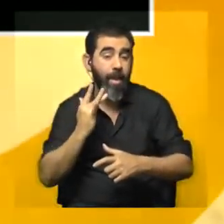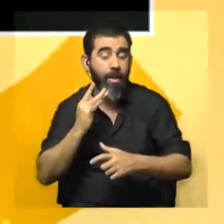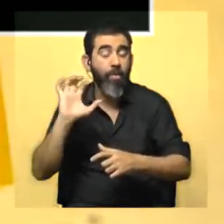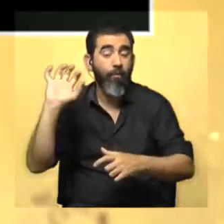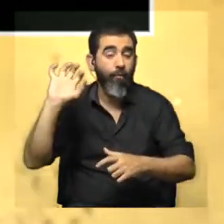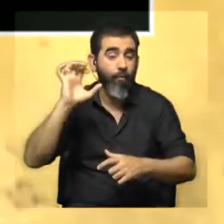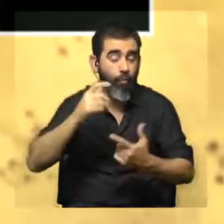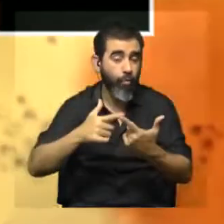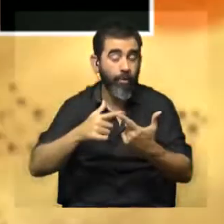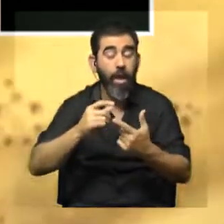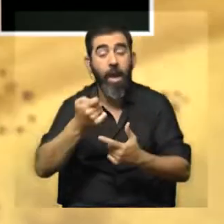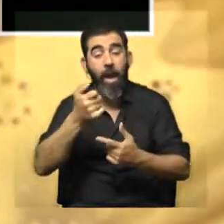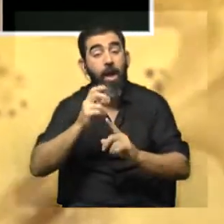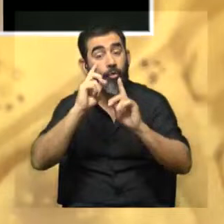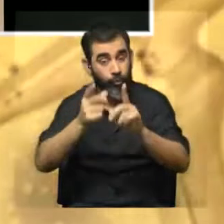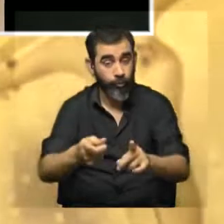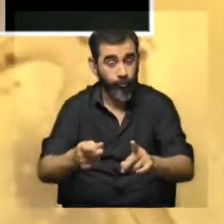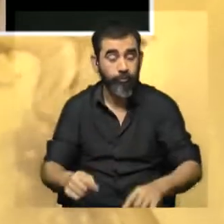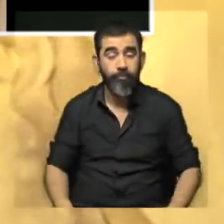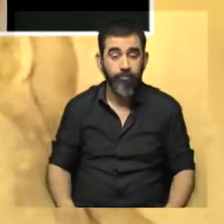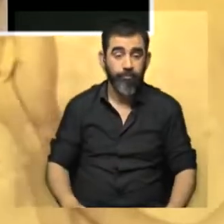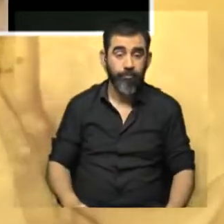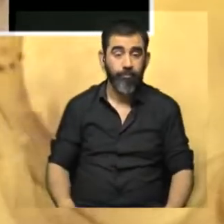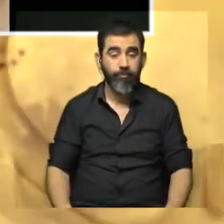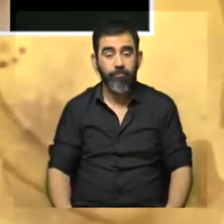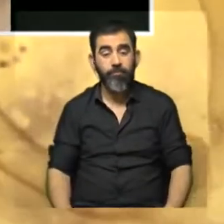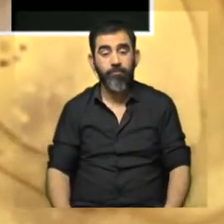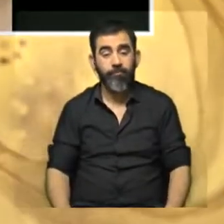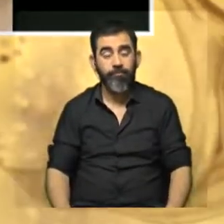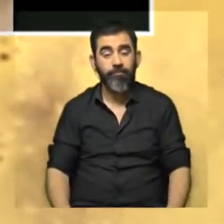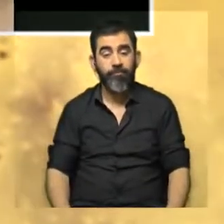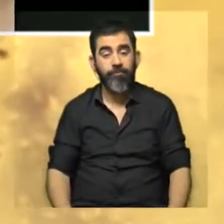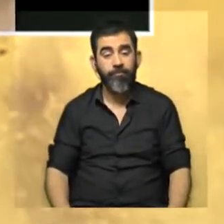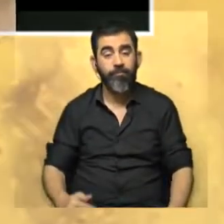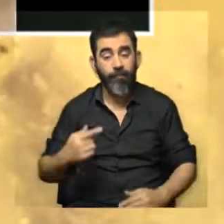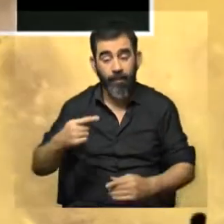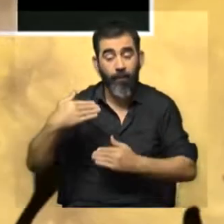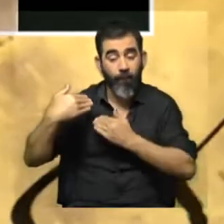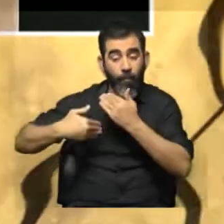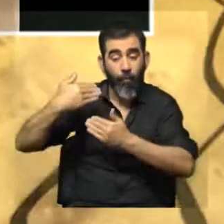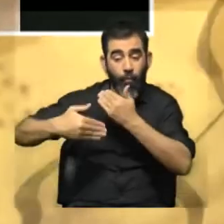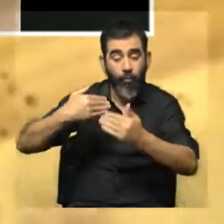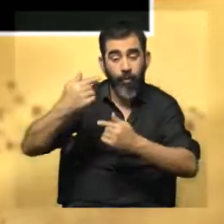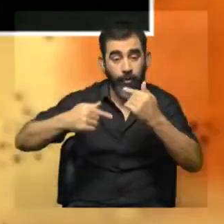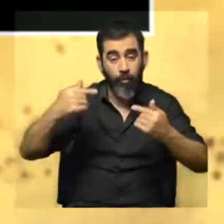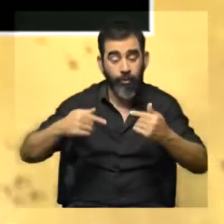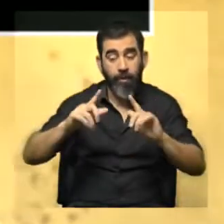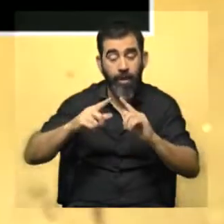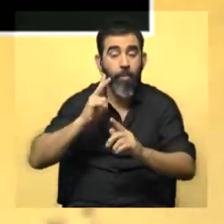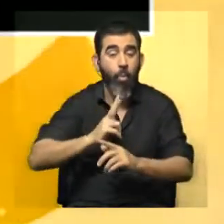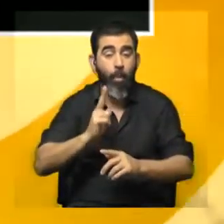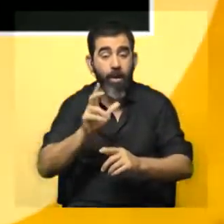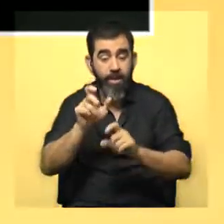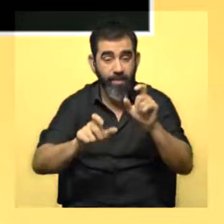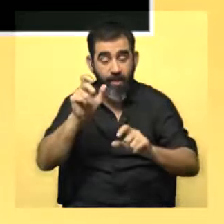frutas o arroz. Entonces, en toda esta coevolución de estos microorganismos con nosotros, también